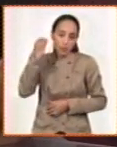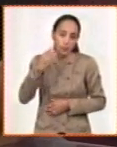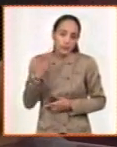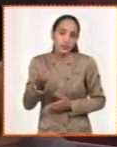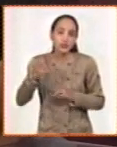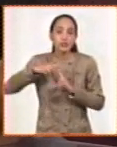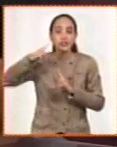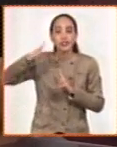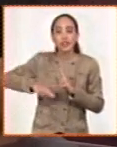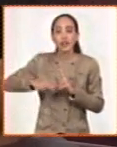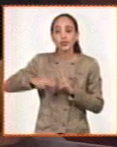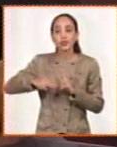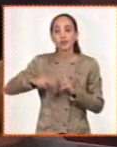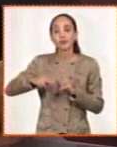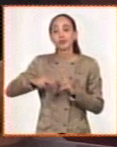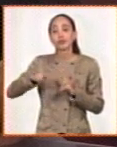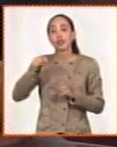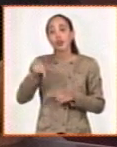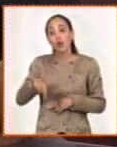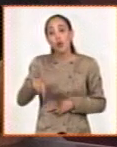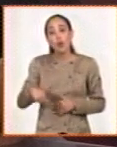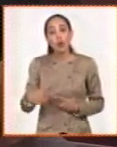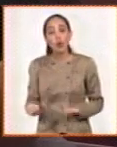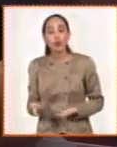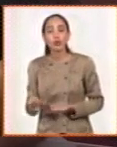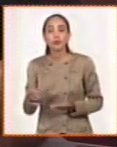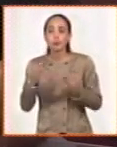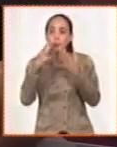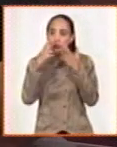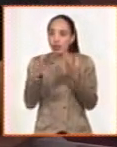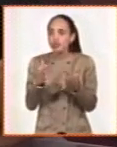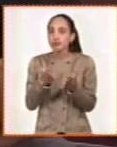de los Elementos es hoy un referente que